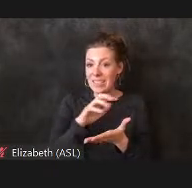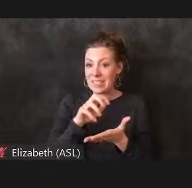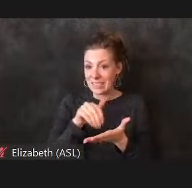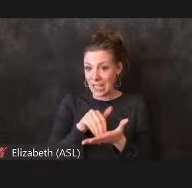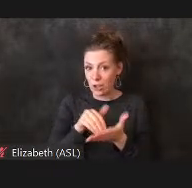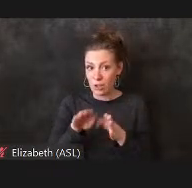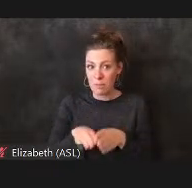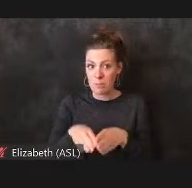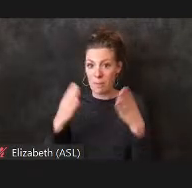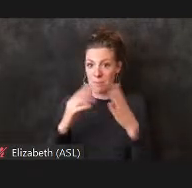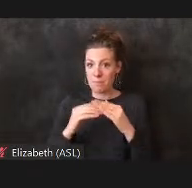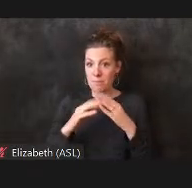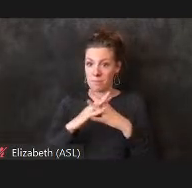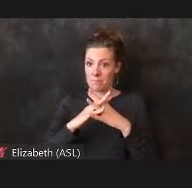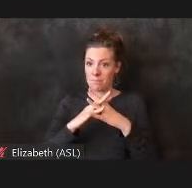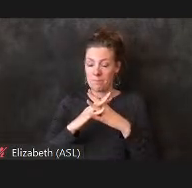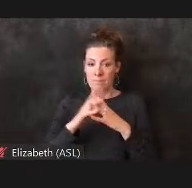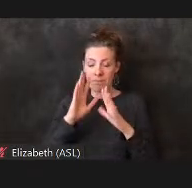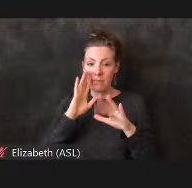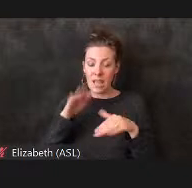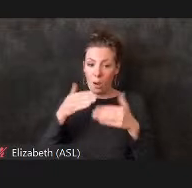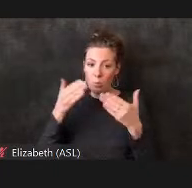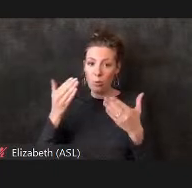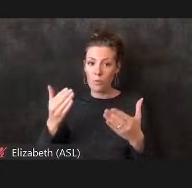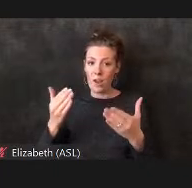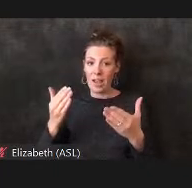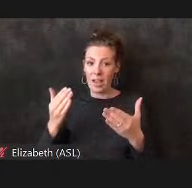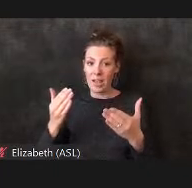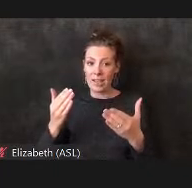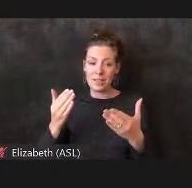abrir centros donde se les provee